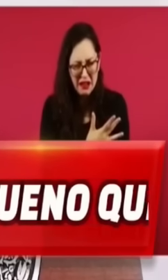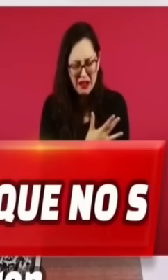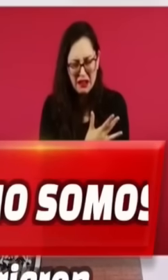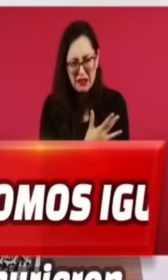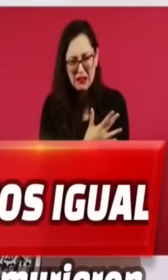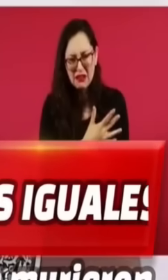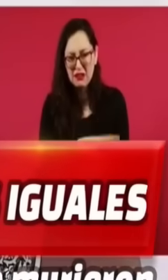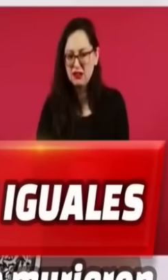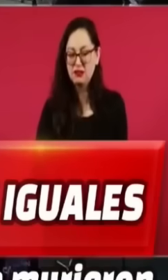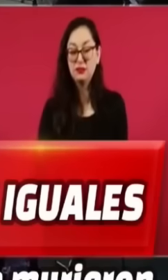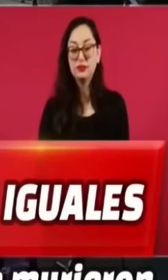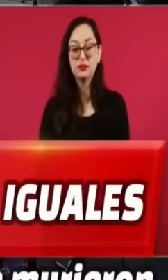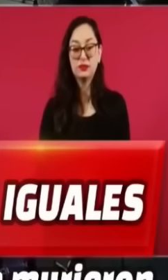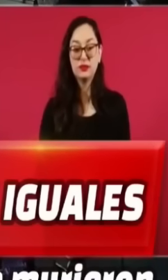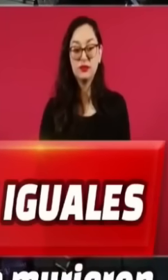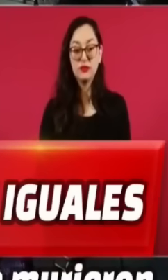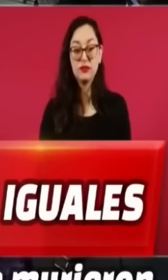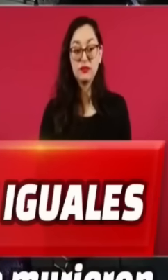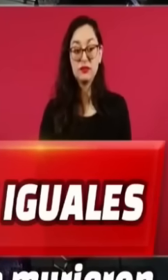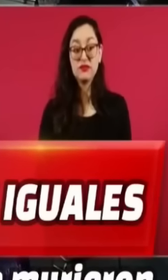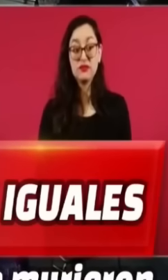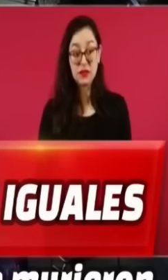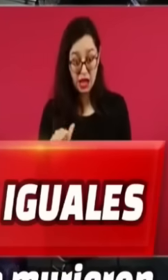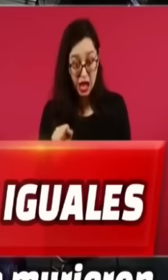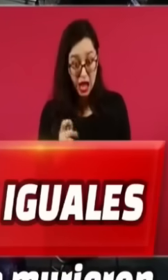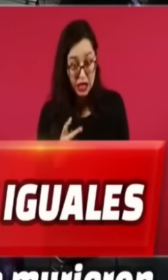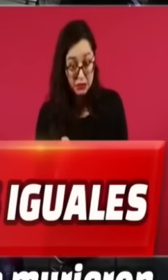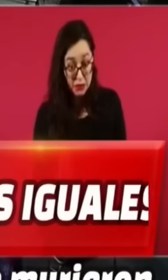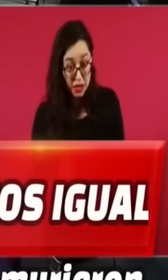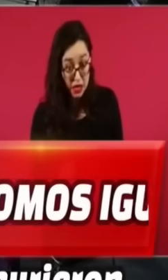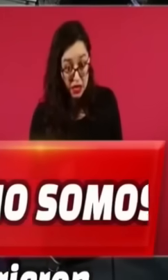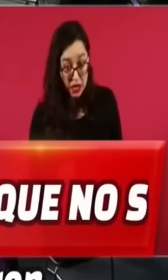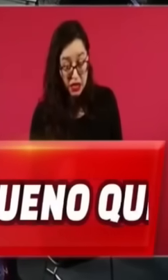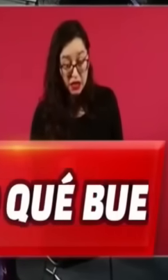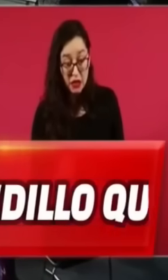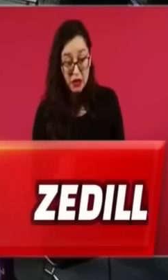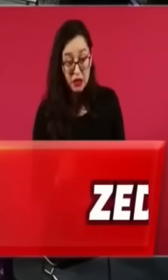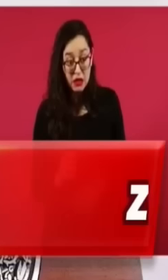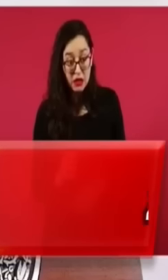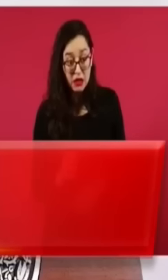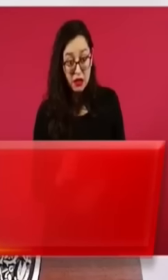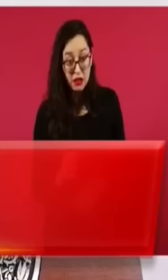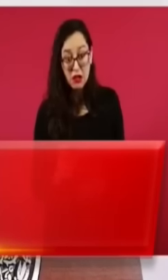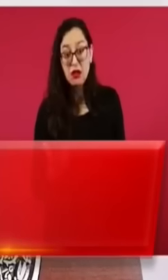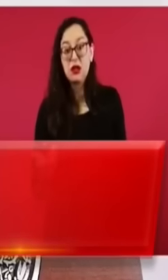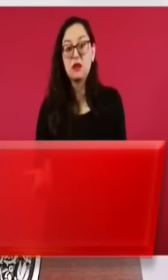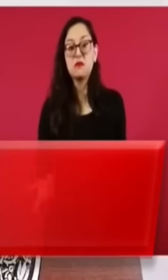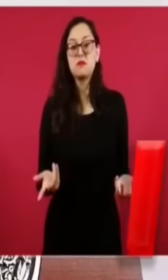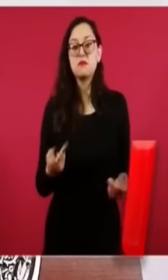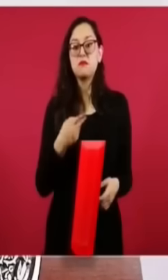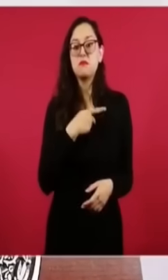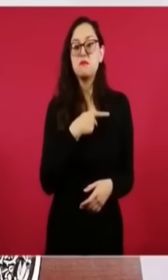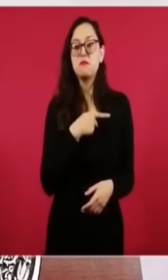¿Quién dijo eso? Aspe. Aspe. Pedro Aspe. Que la pobreza era un mito genial. Era un mito